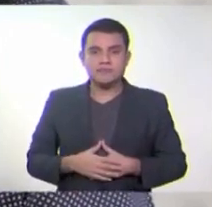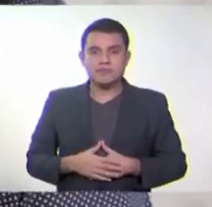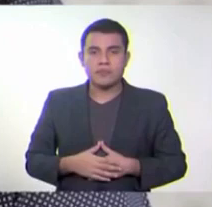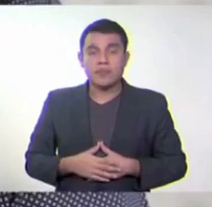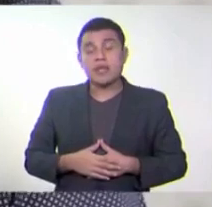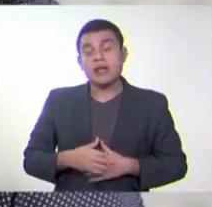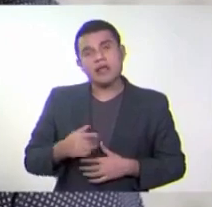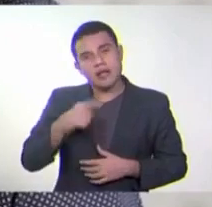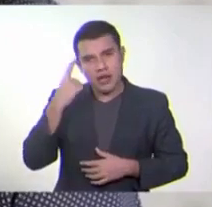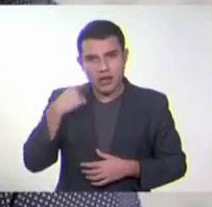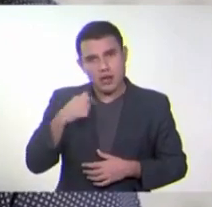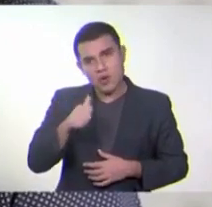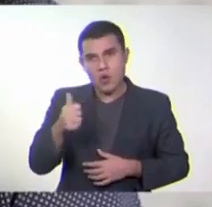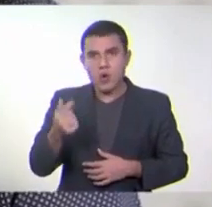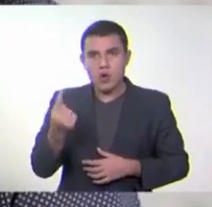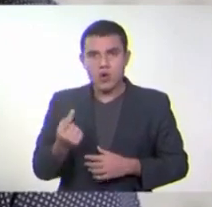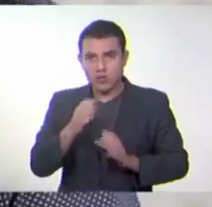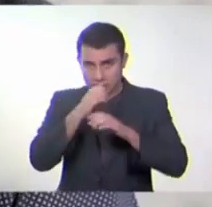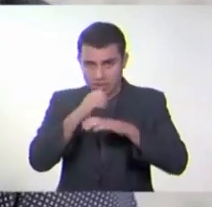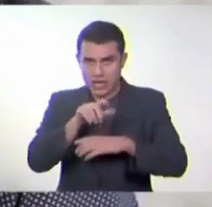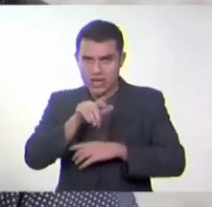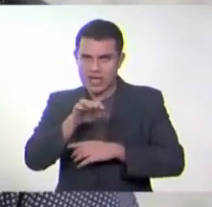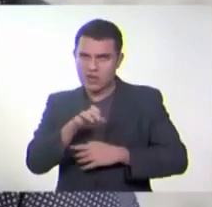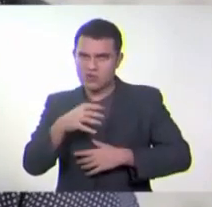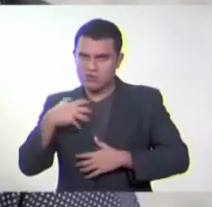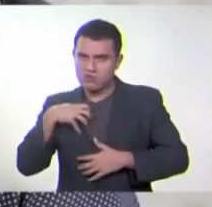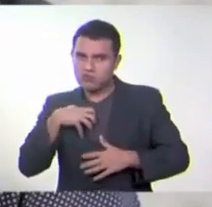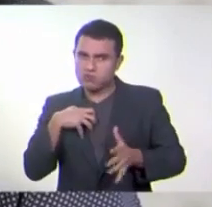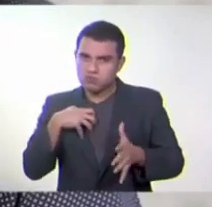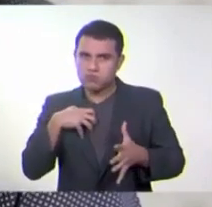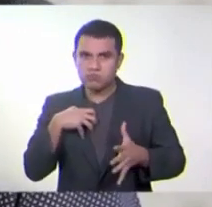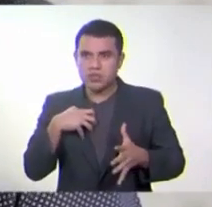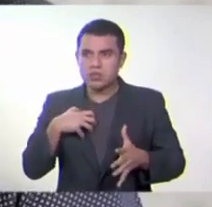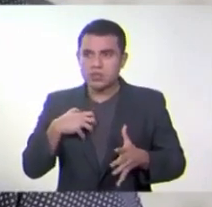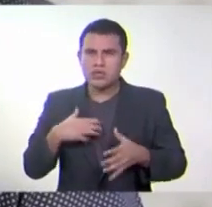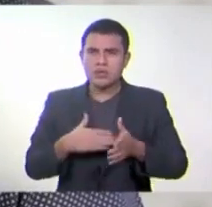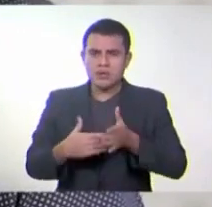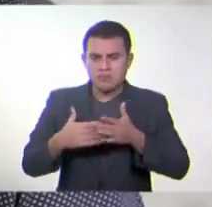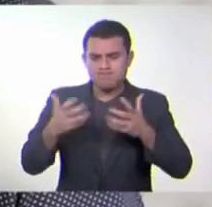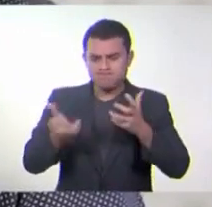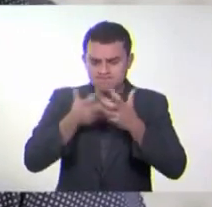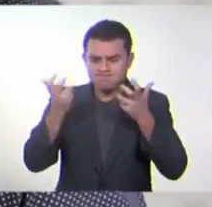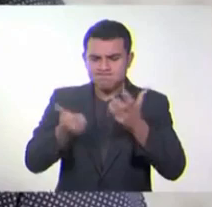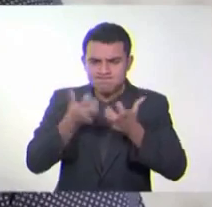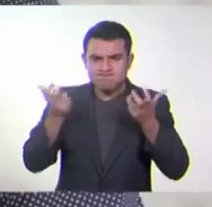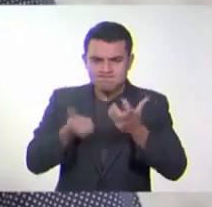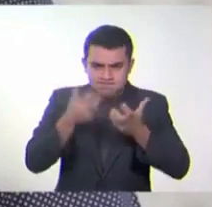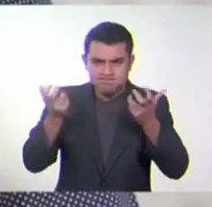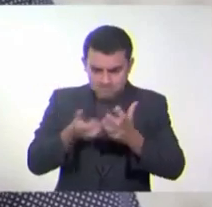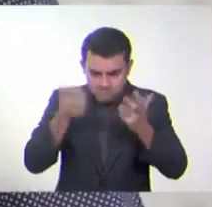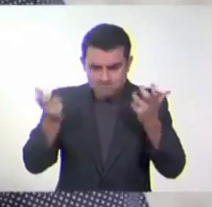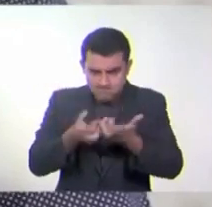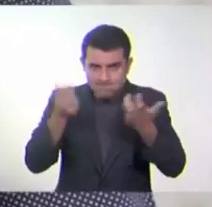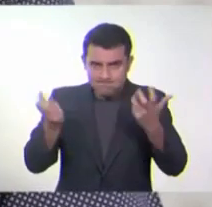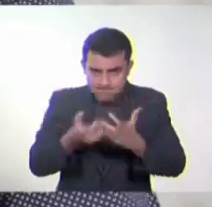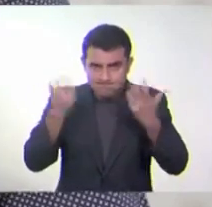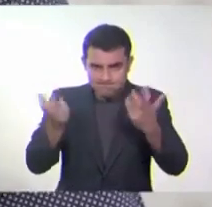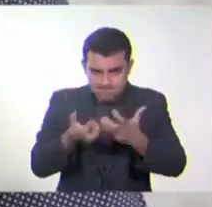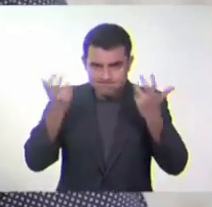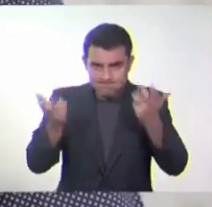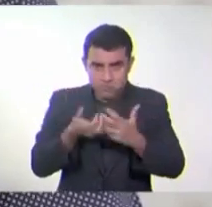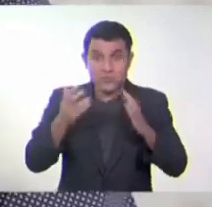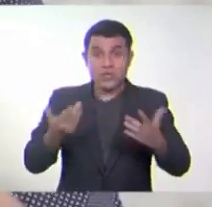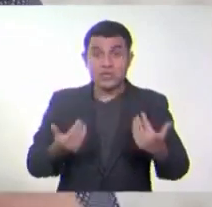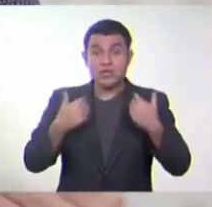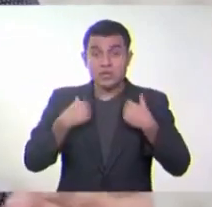Lecoq se sintió un poco mal en ese entonces y comenzó a investigar mucho hasta que tuvo